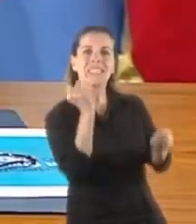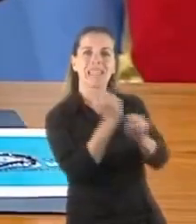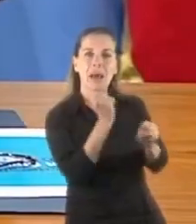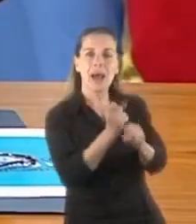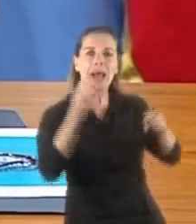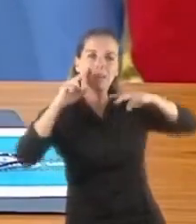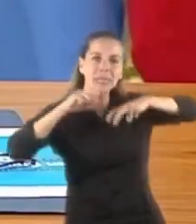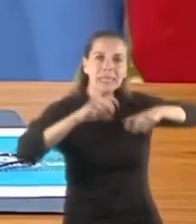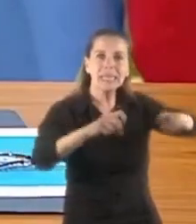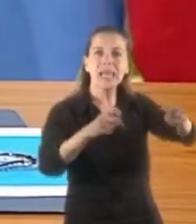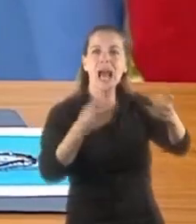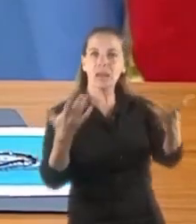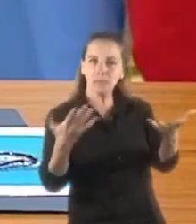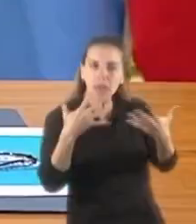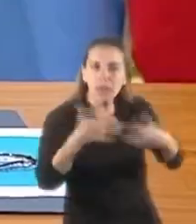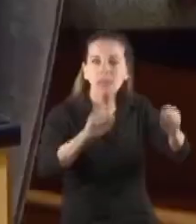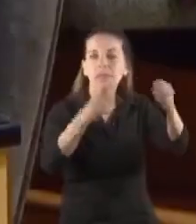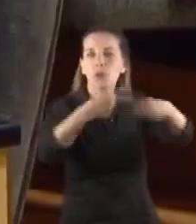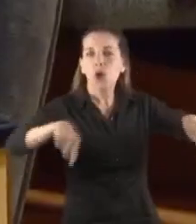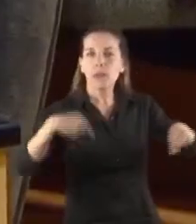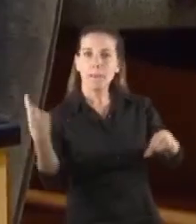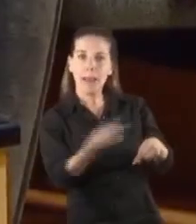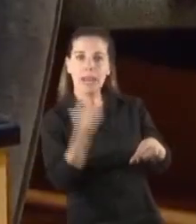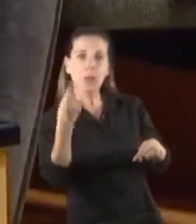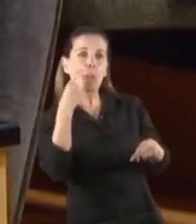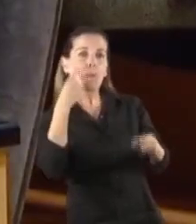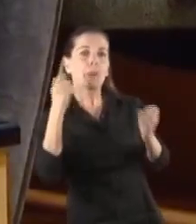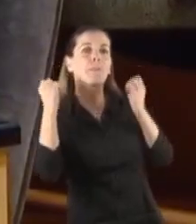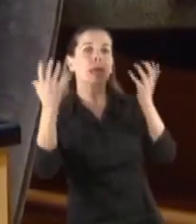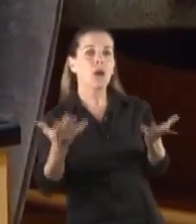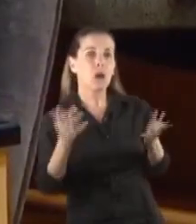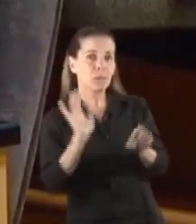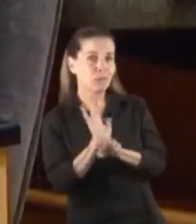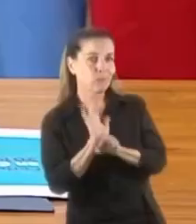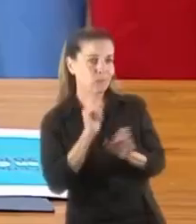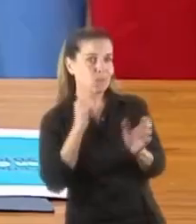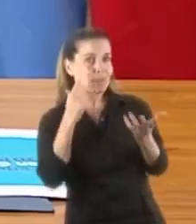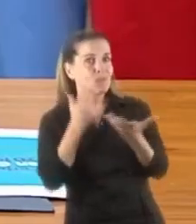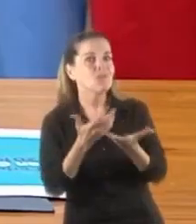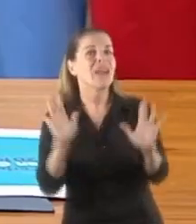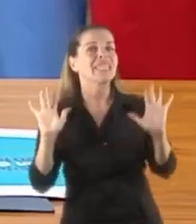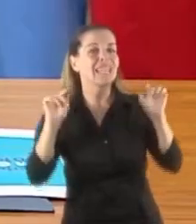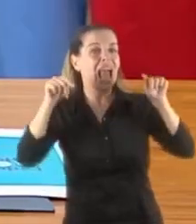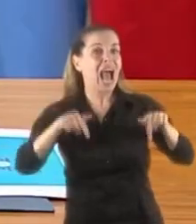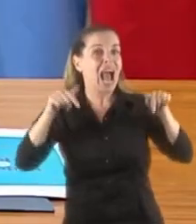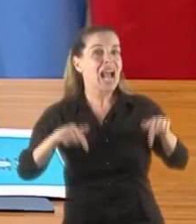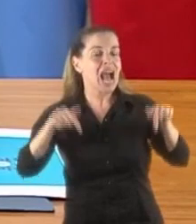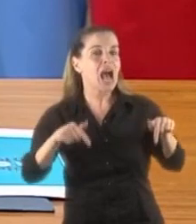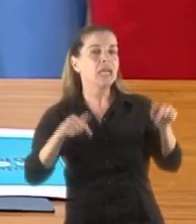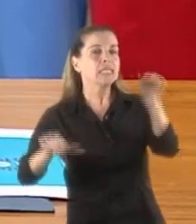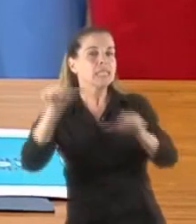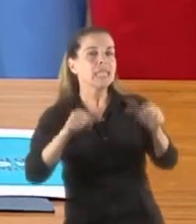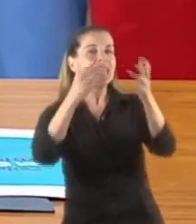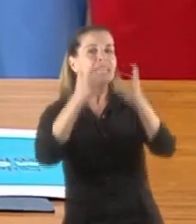desarrollan investigaciones para que nosotros vivamos mejor. Esta es una prueba de que acá la inteligencia está distribuida en todo el